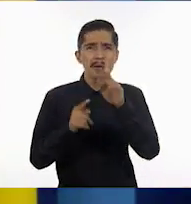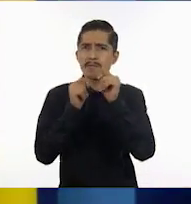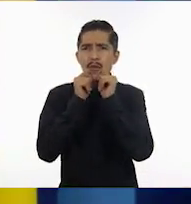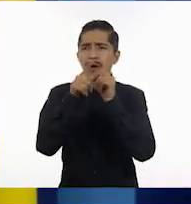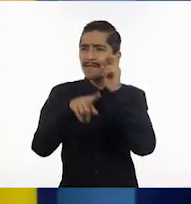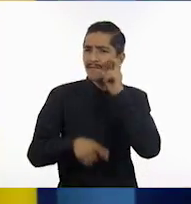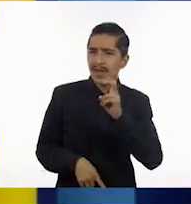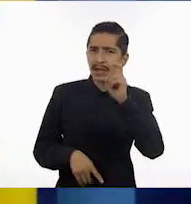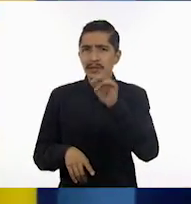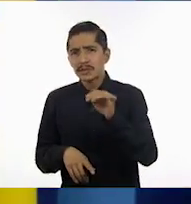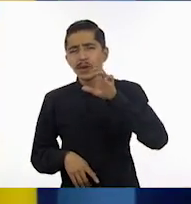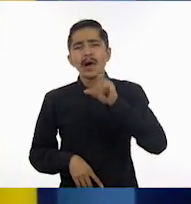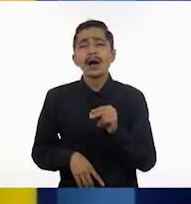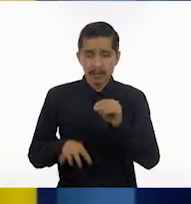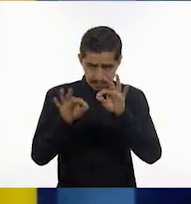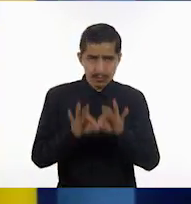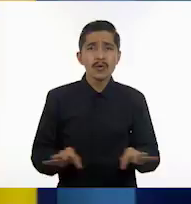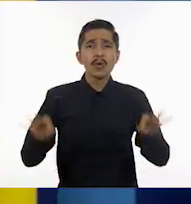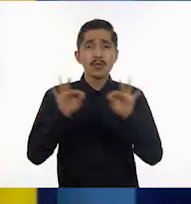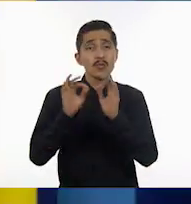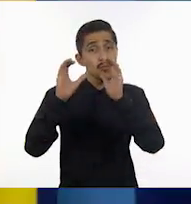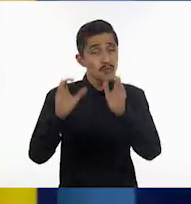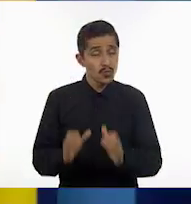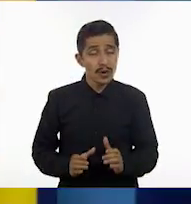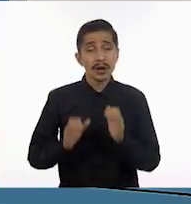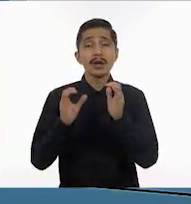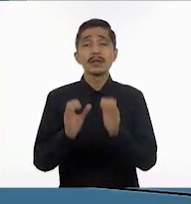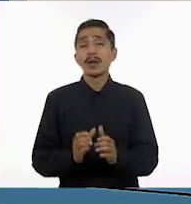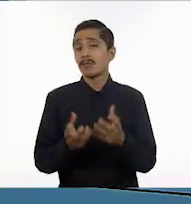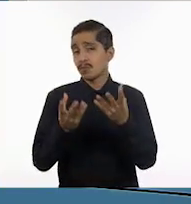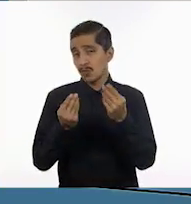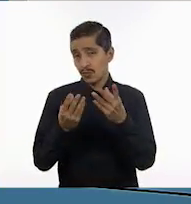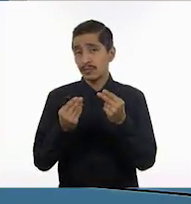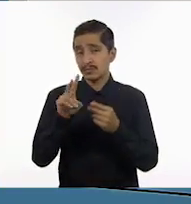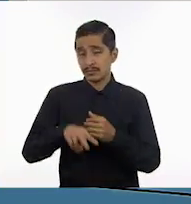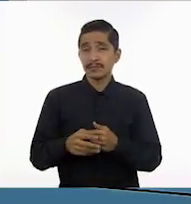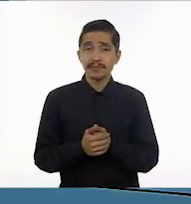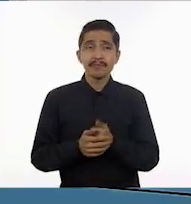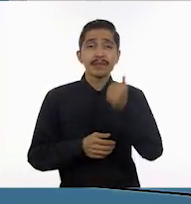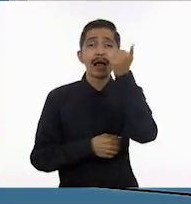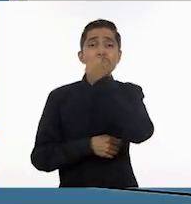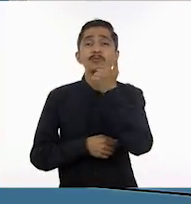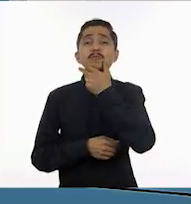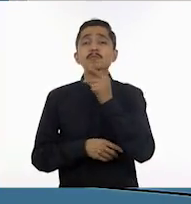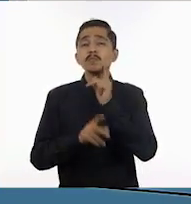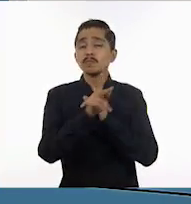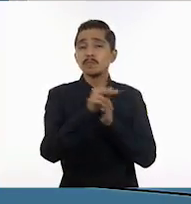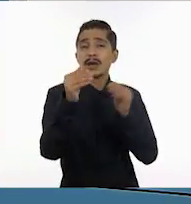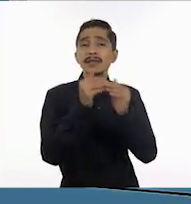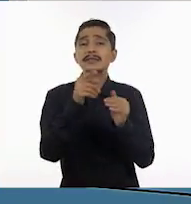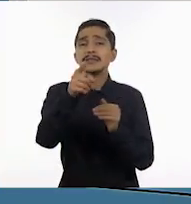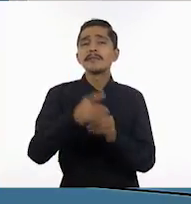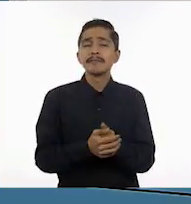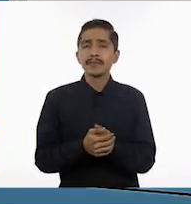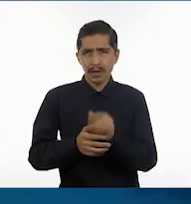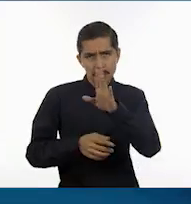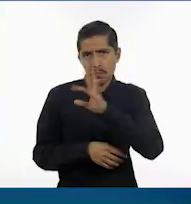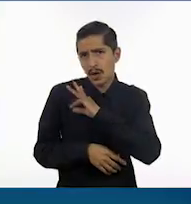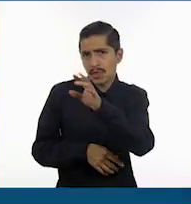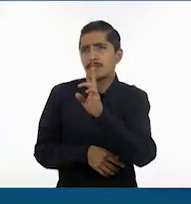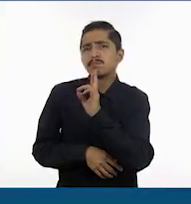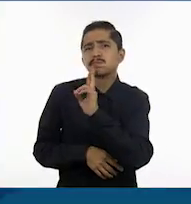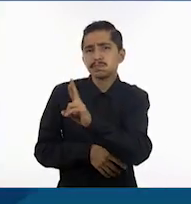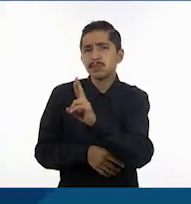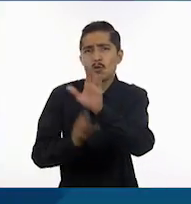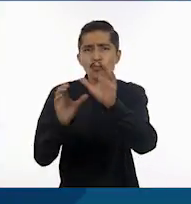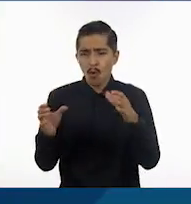no, es muy importante cuidarnos, mucho. Sí. Alumnos y alumnas en casa, traten de contestar ustedes. En